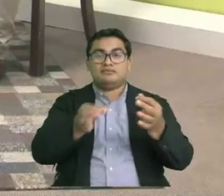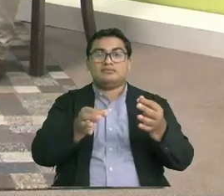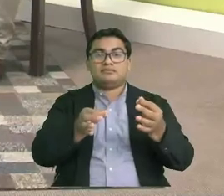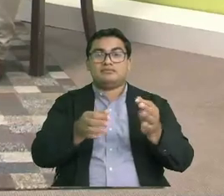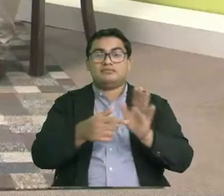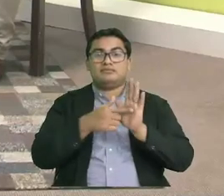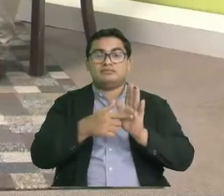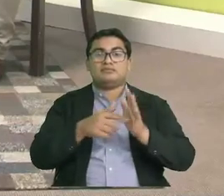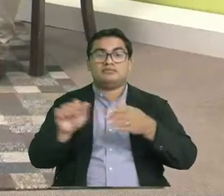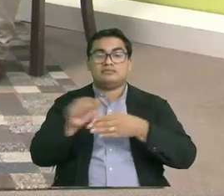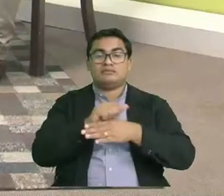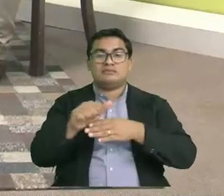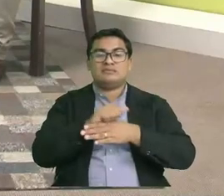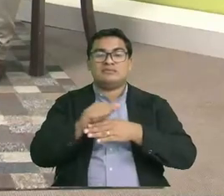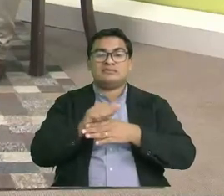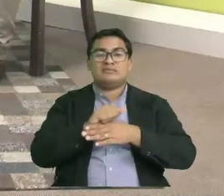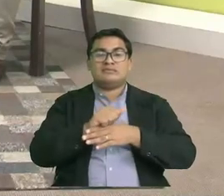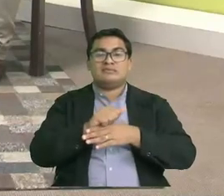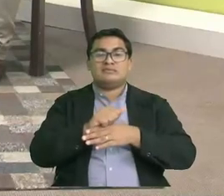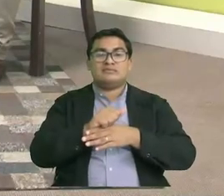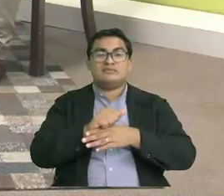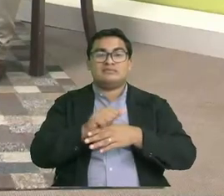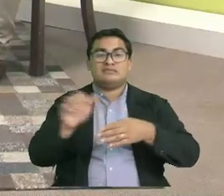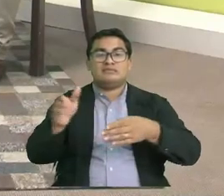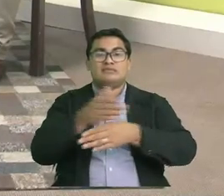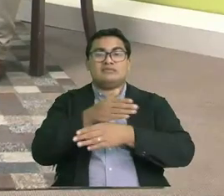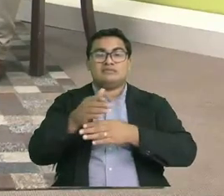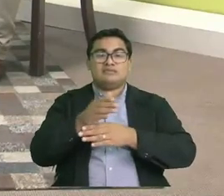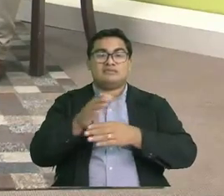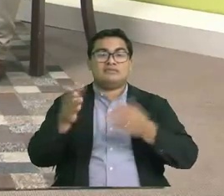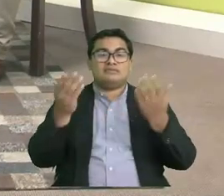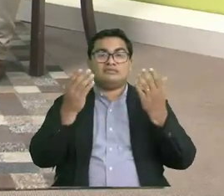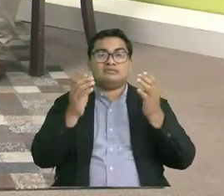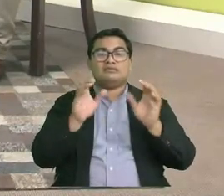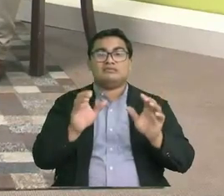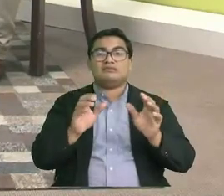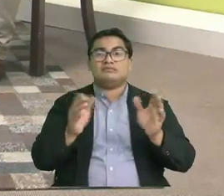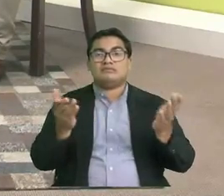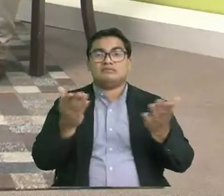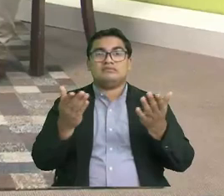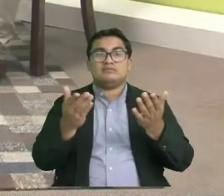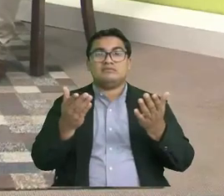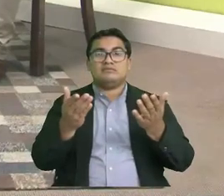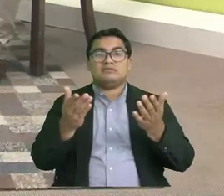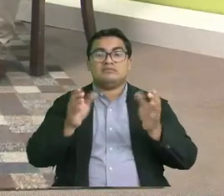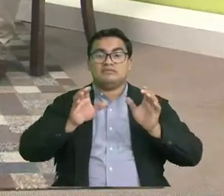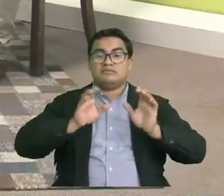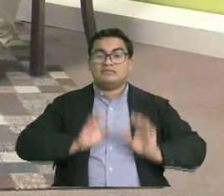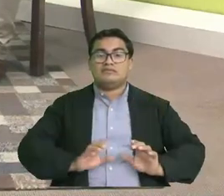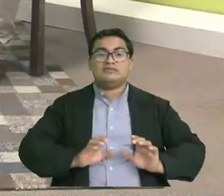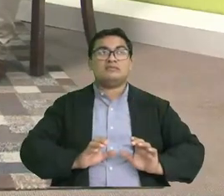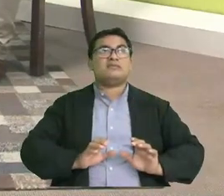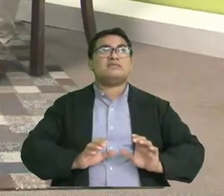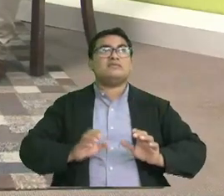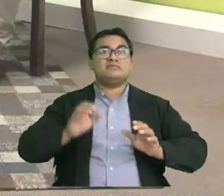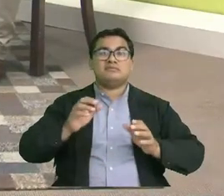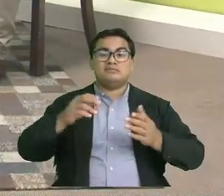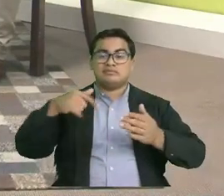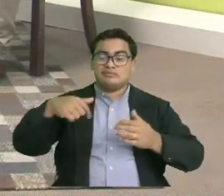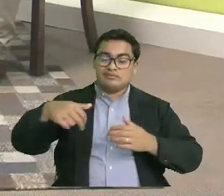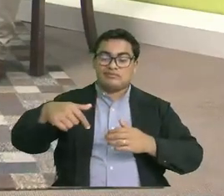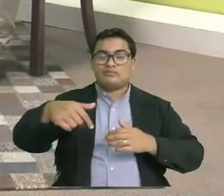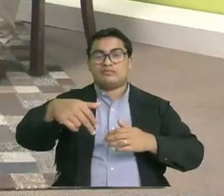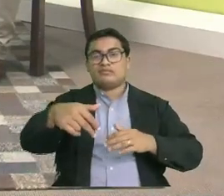estos ejercicios para fortalecer los grupos posteriores, los grupos anteriores de músculos, caminar de